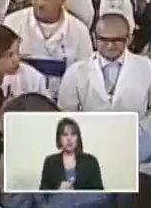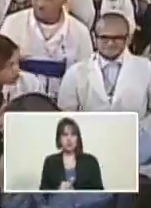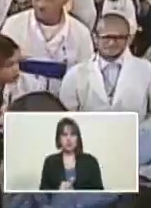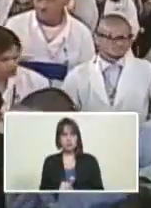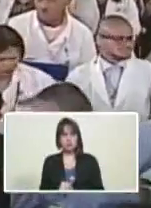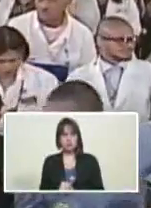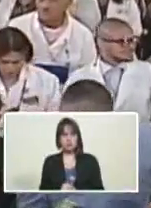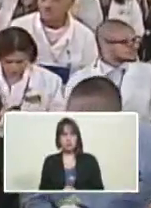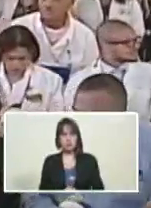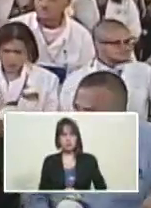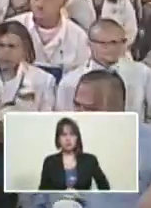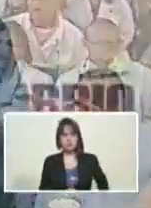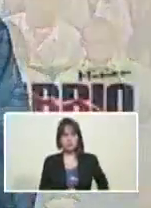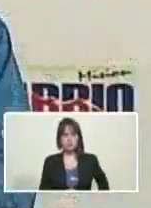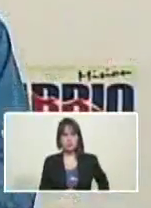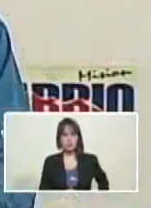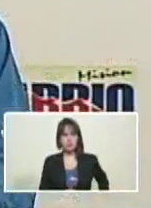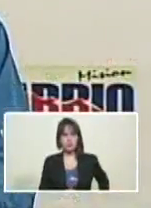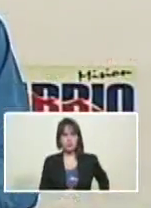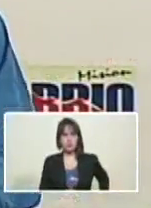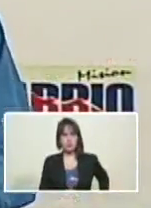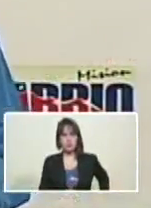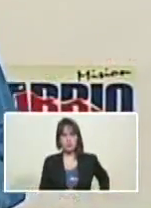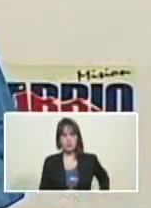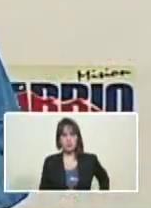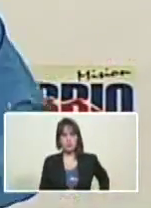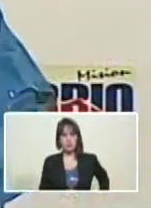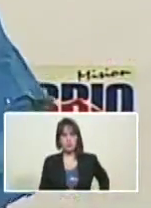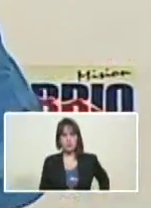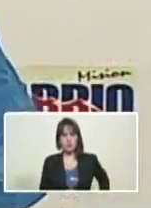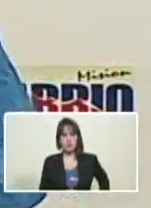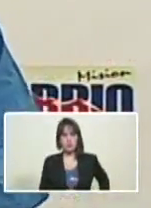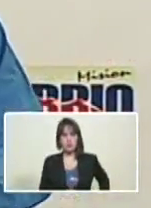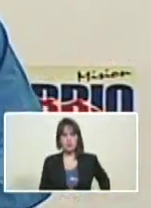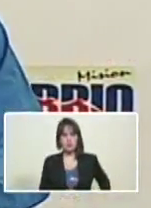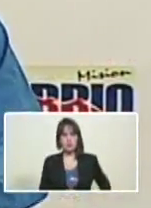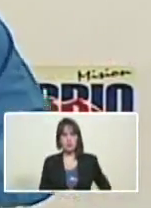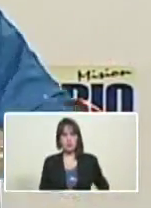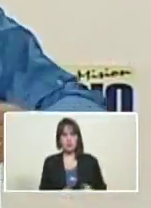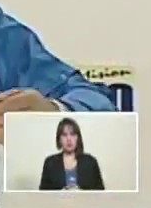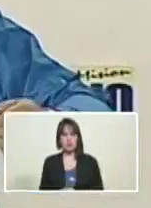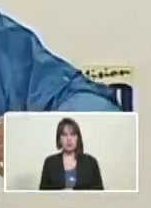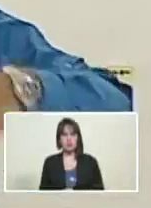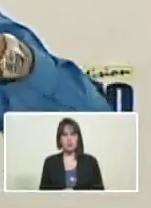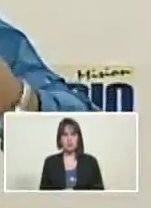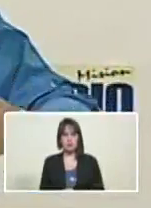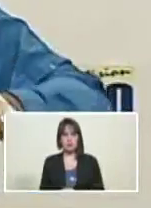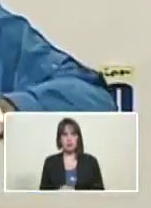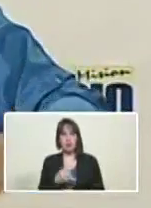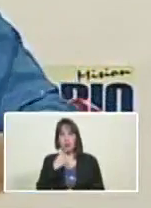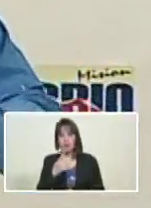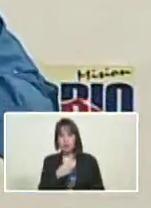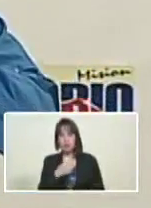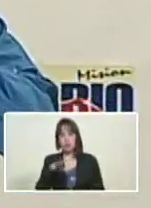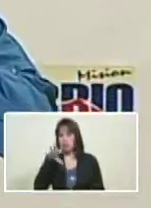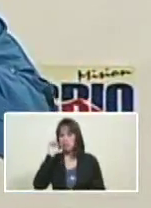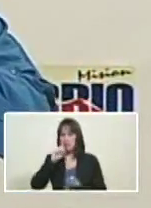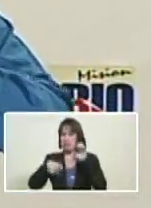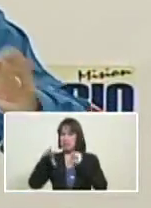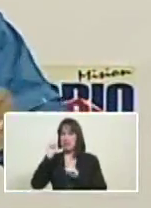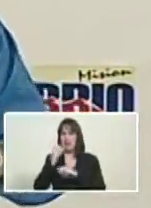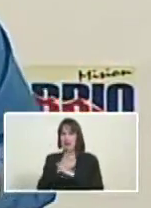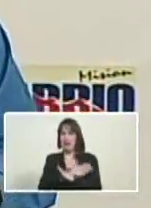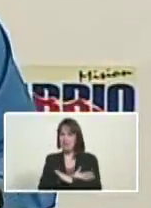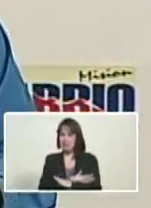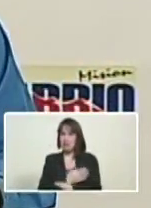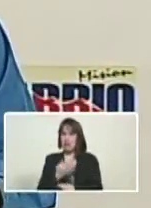Es una cosa que yo tenía por aquí de hace varios años y no entendía. Entonces yo iba a graduar. No, vamos a graduar